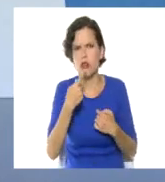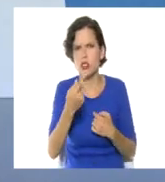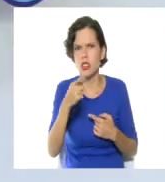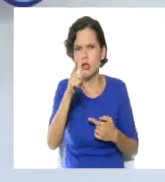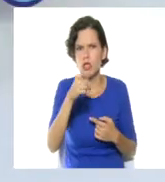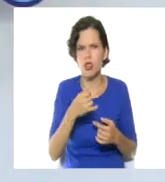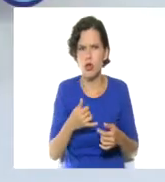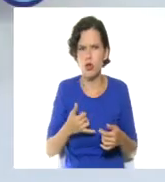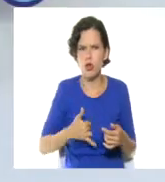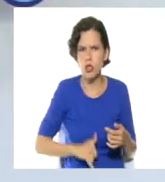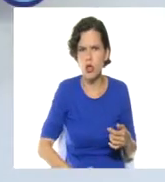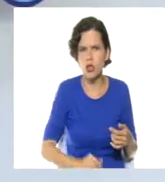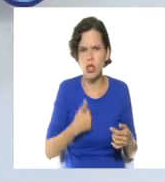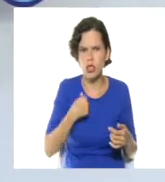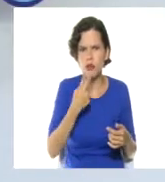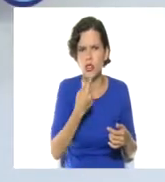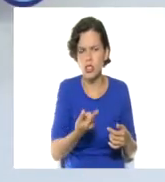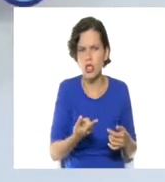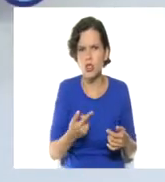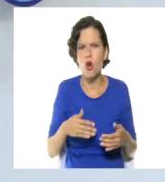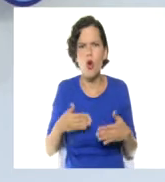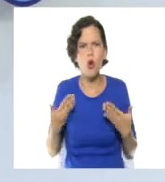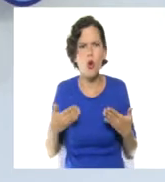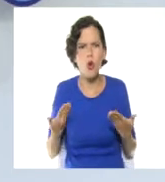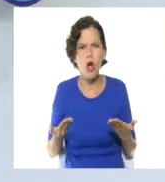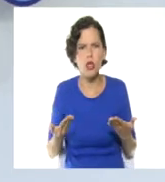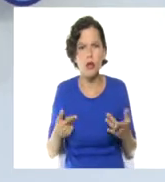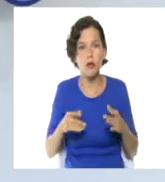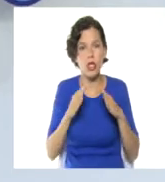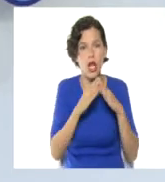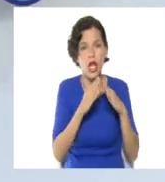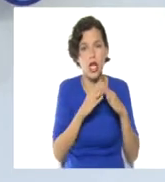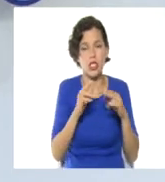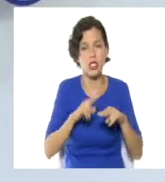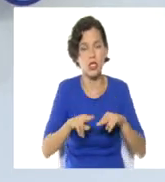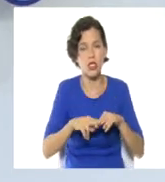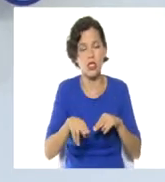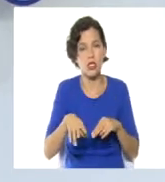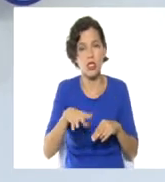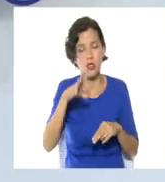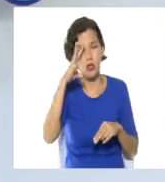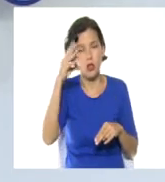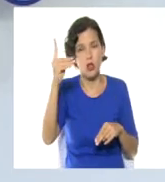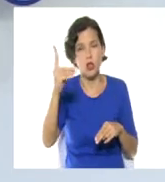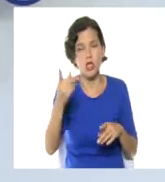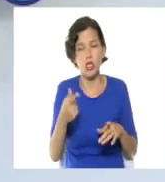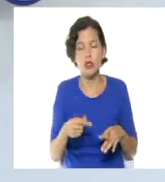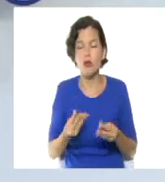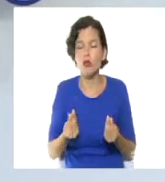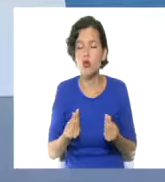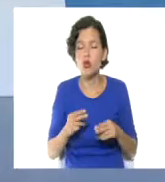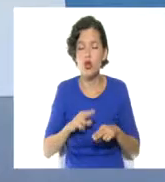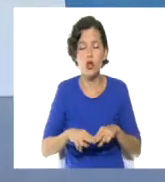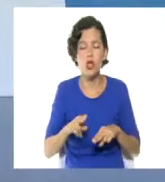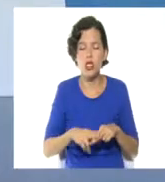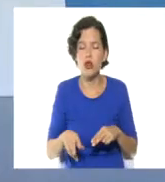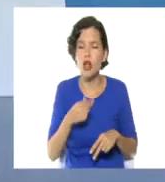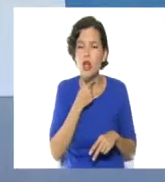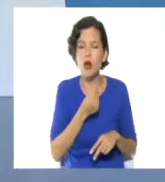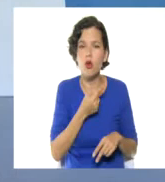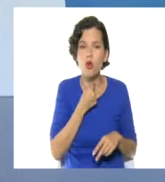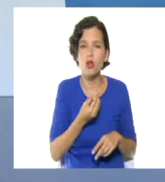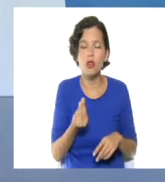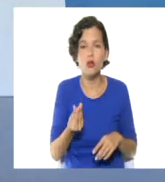hijo te está diciendo cuándo van a colocar el pesebre. Y así como tu hijo, también muchos niños y niñas les